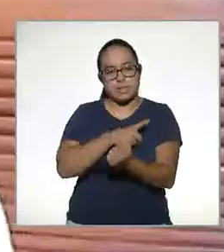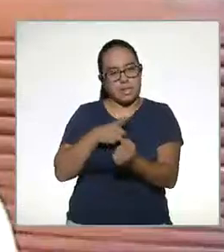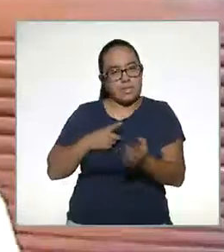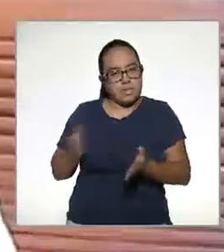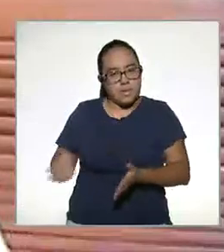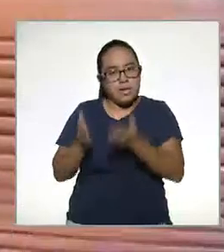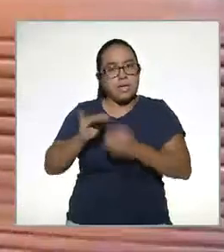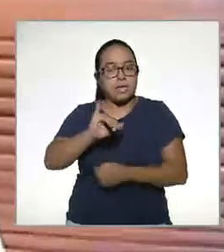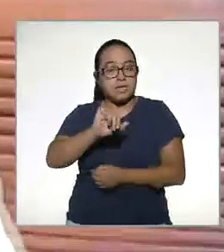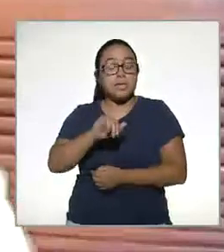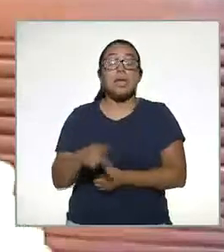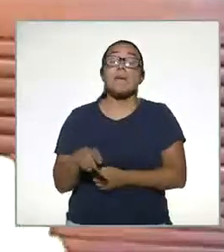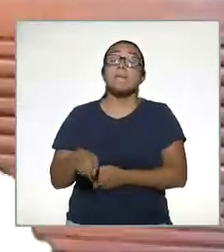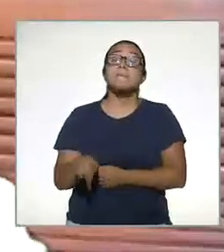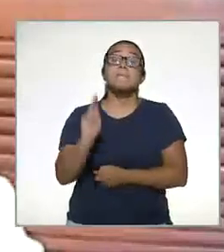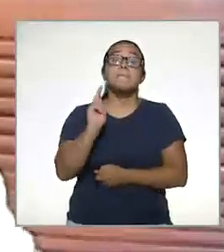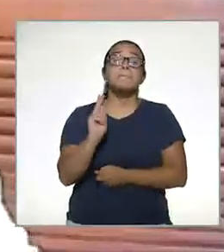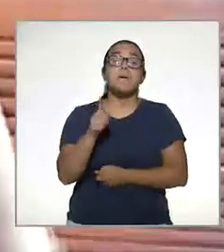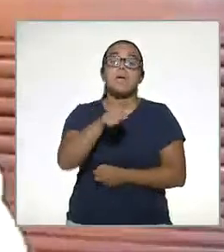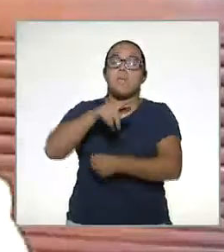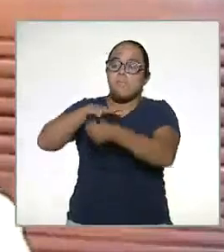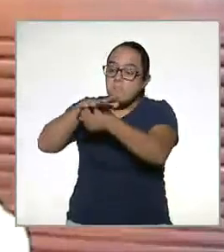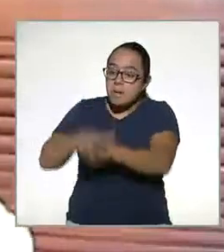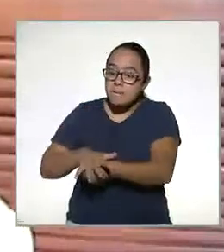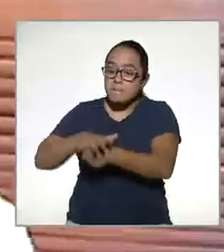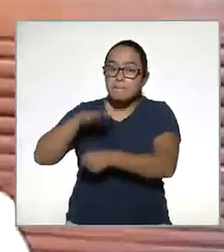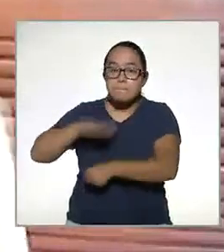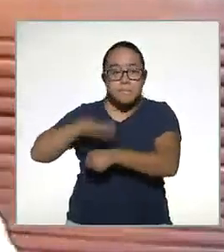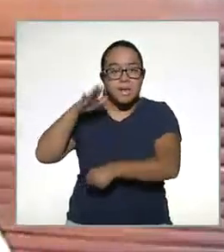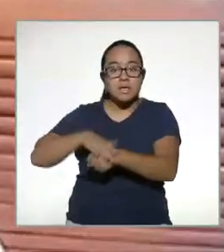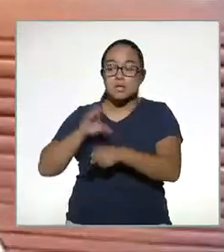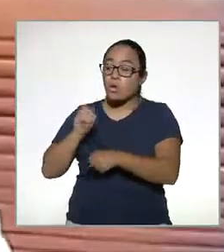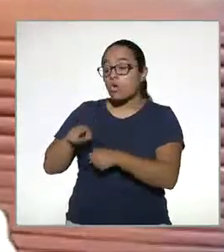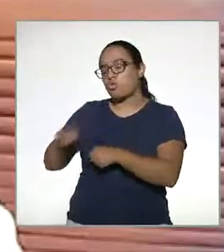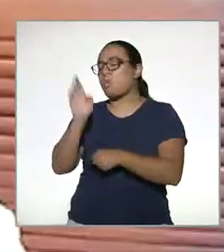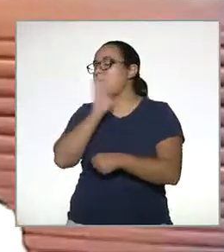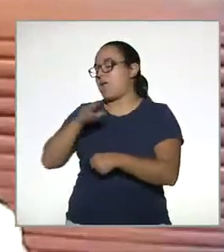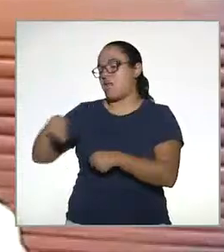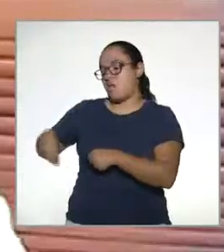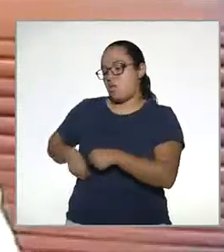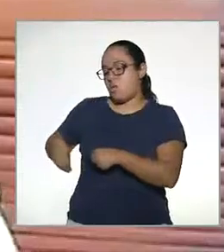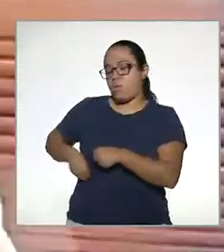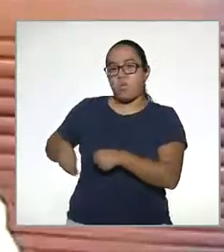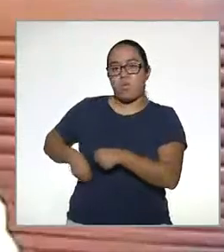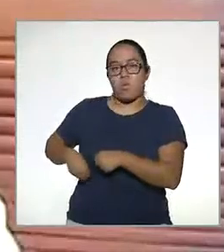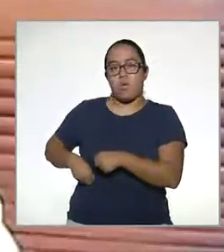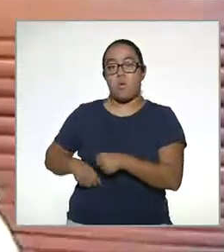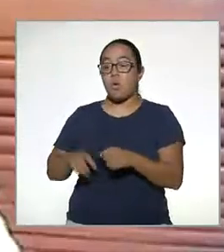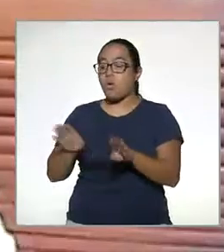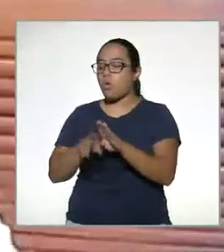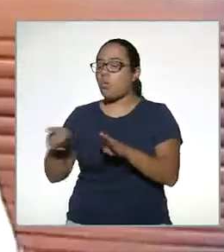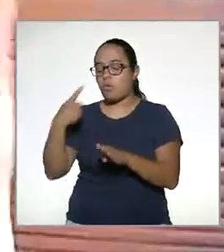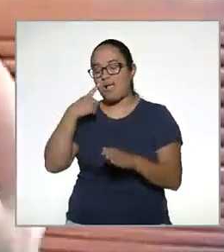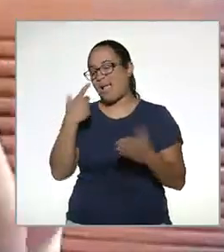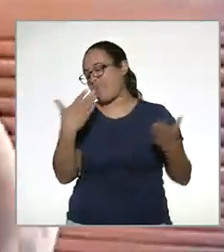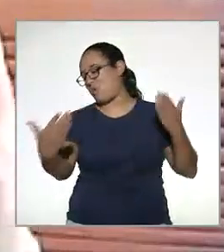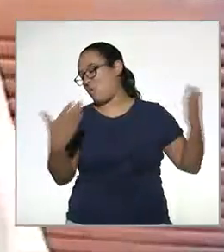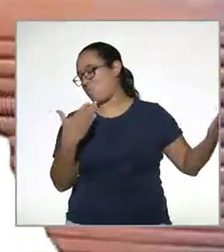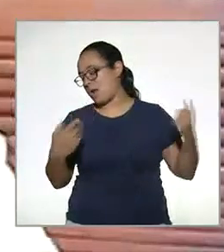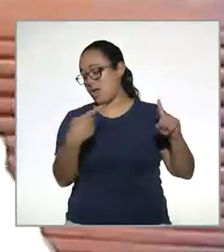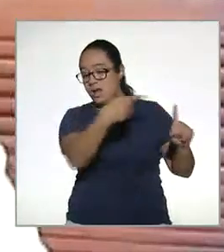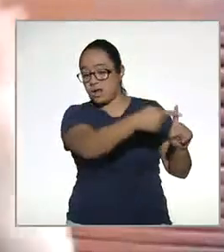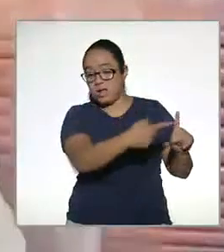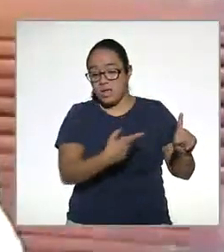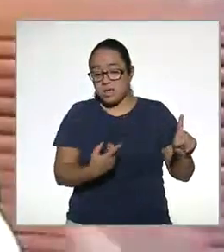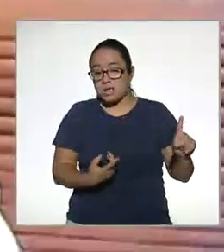Sí, pero sin presión, sin generar culpa, sin generar como una comparación de que un niño